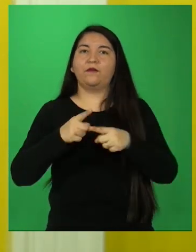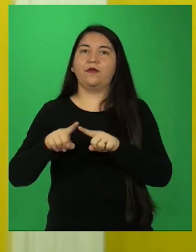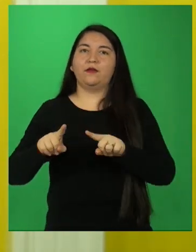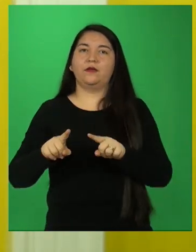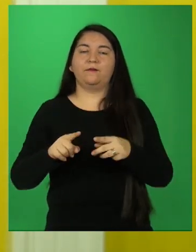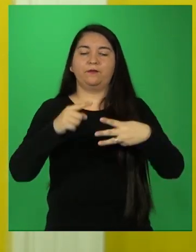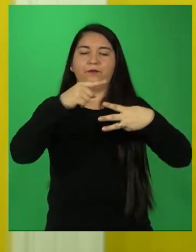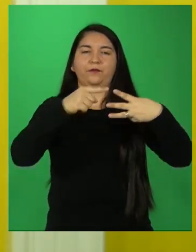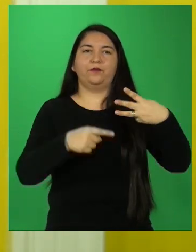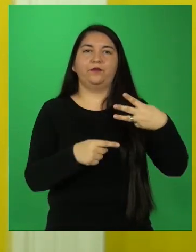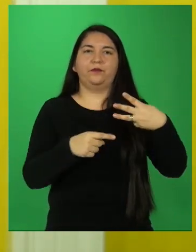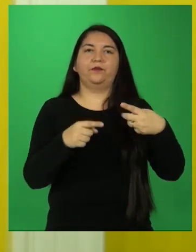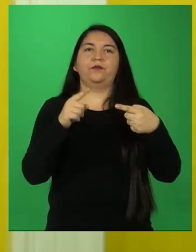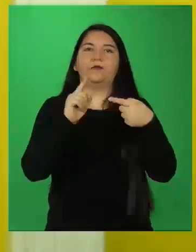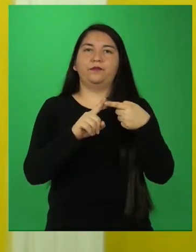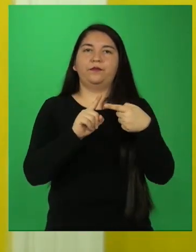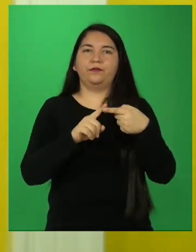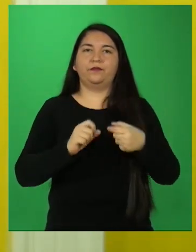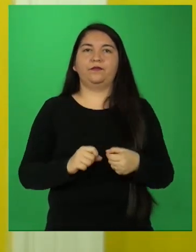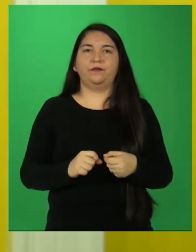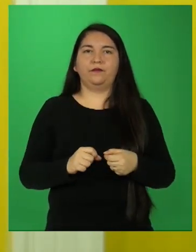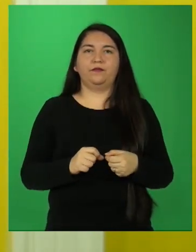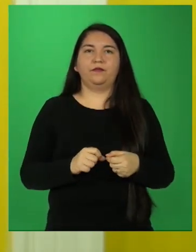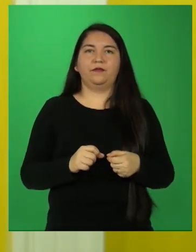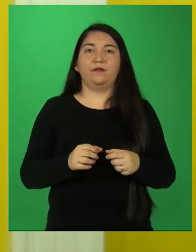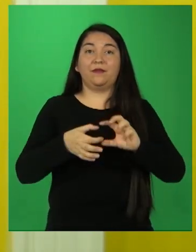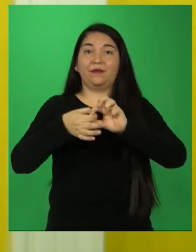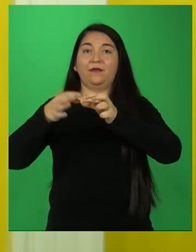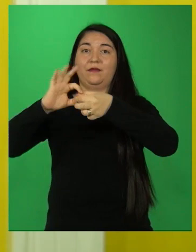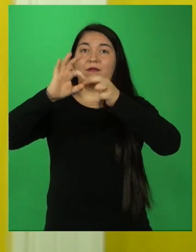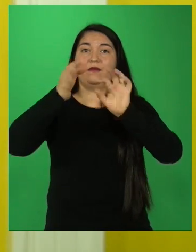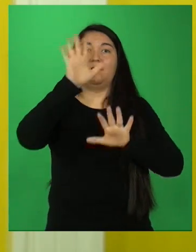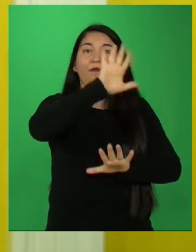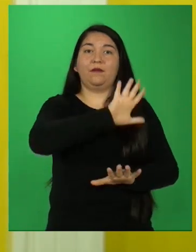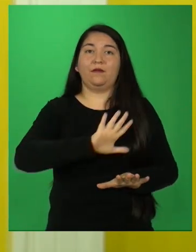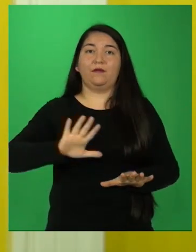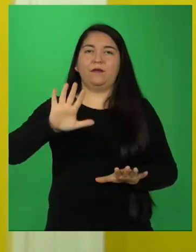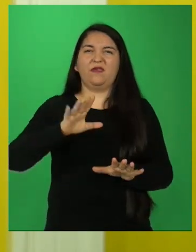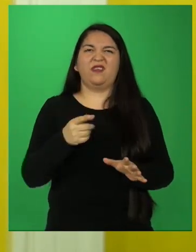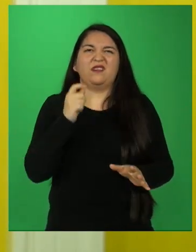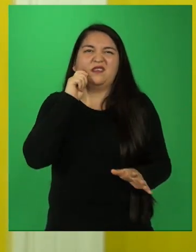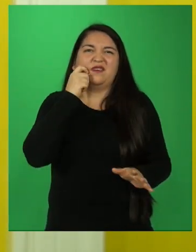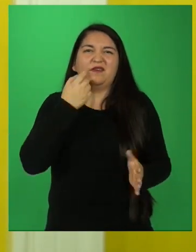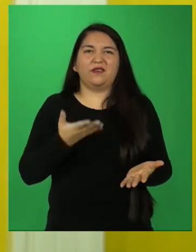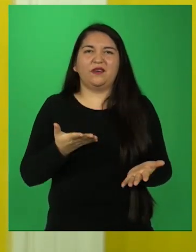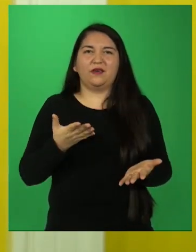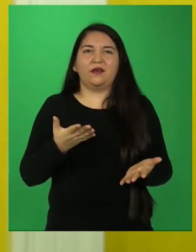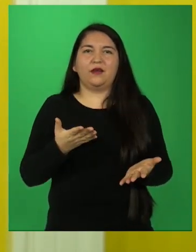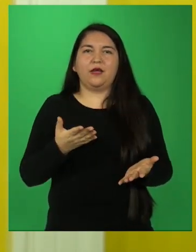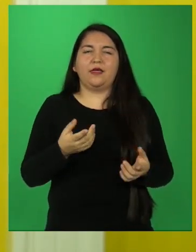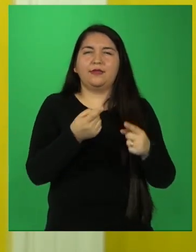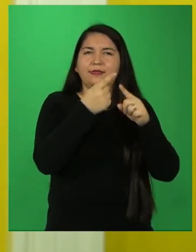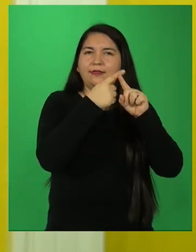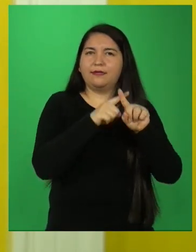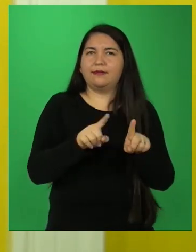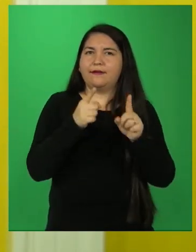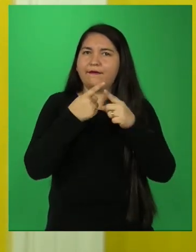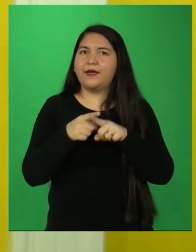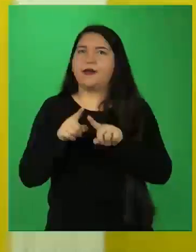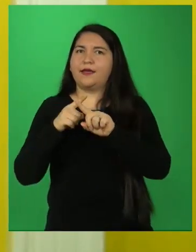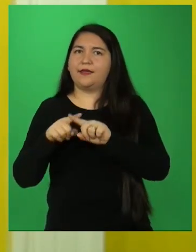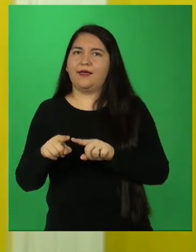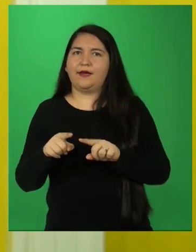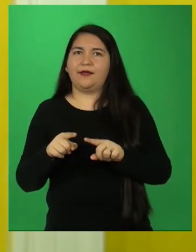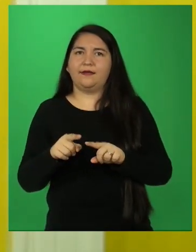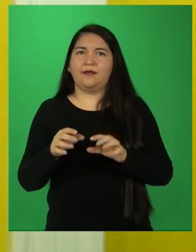uno por uno. Diversidad de ecosistemas. Este concepto, que es una variedad de